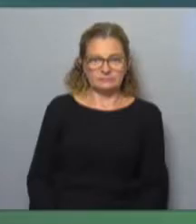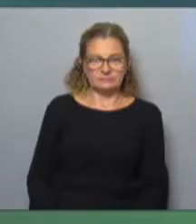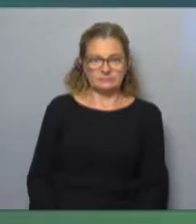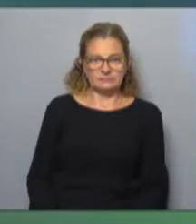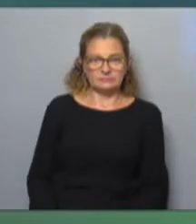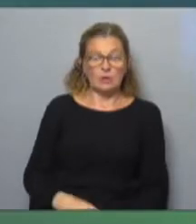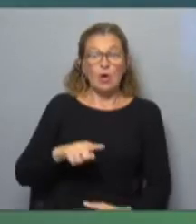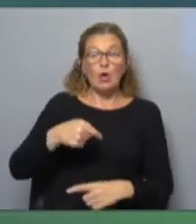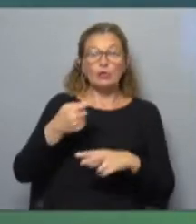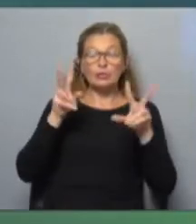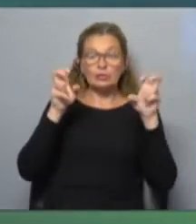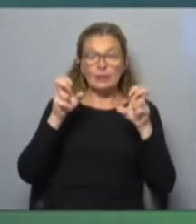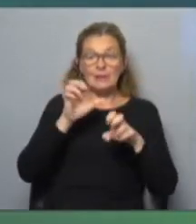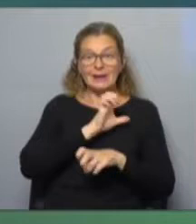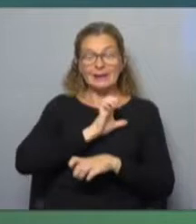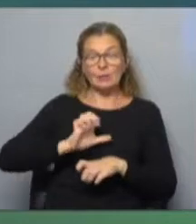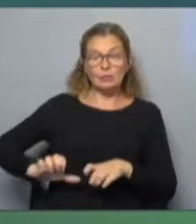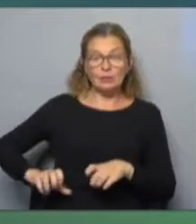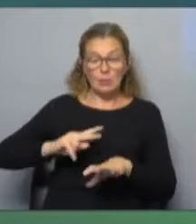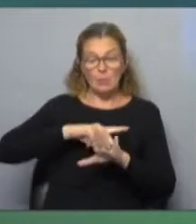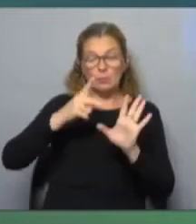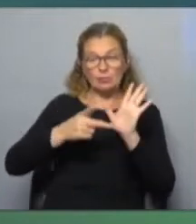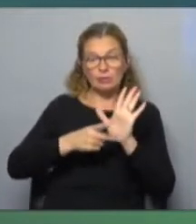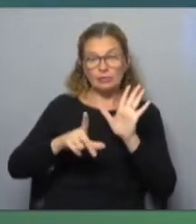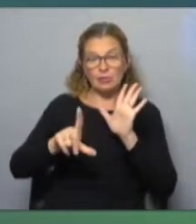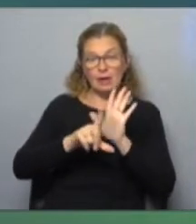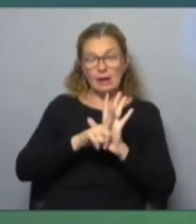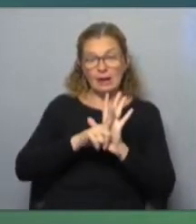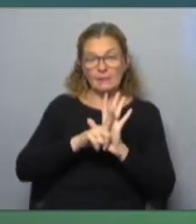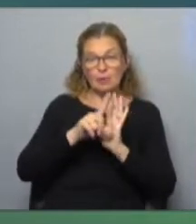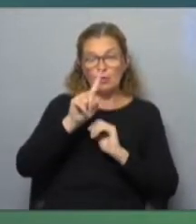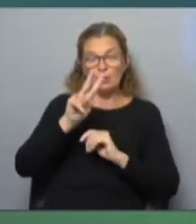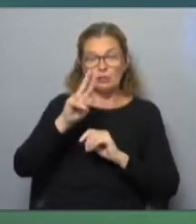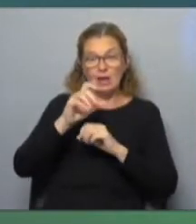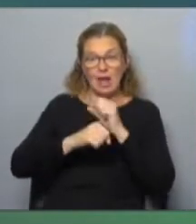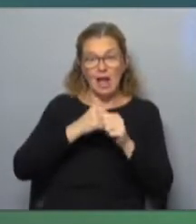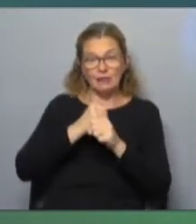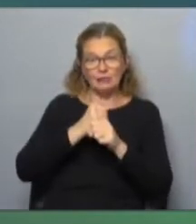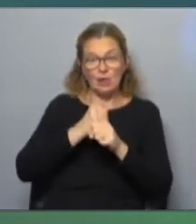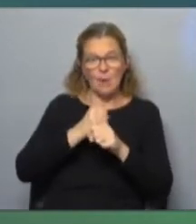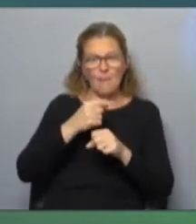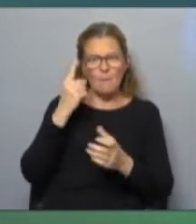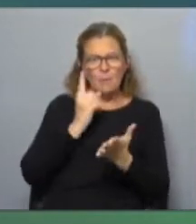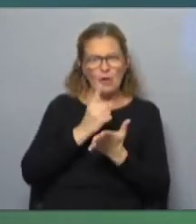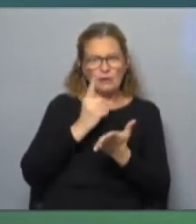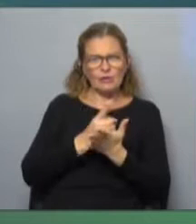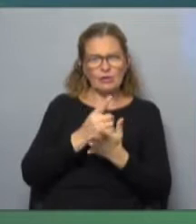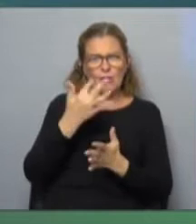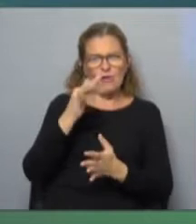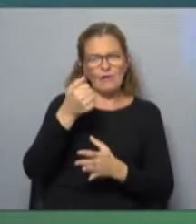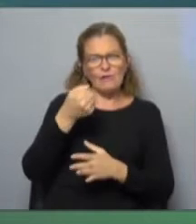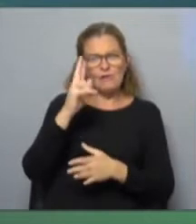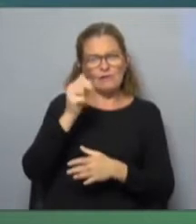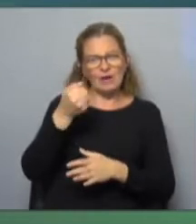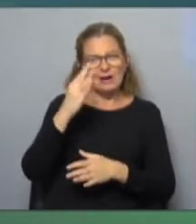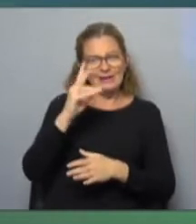Bueno, otro asunto, el Poder Ejecutivo envió un proyecto de ley para prohibir por 12 años el fracking en Uruguay. Sí, en la exposición de motivos lo